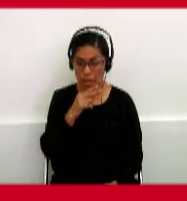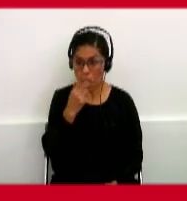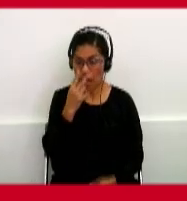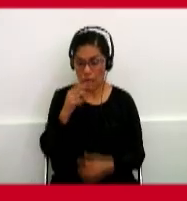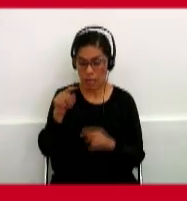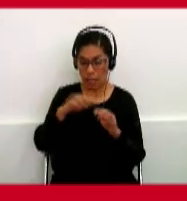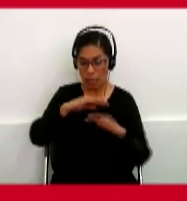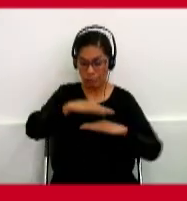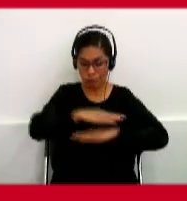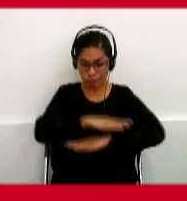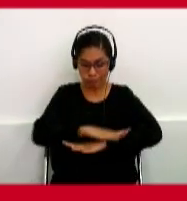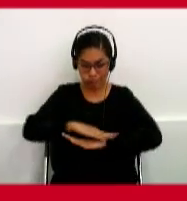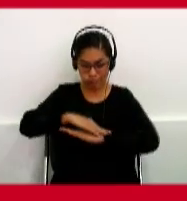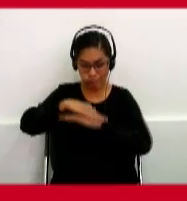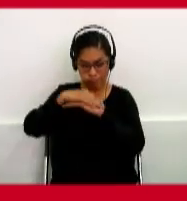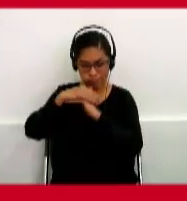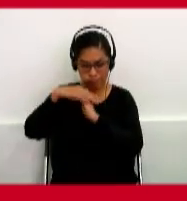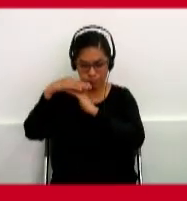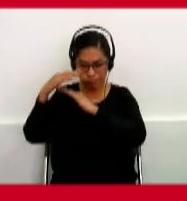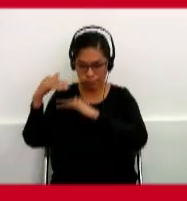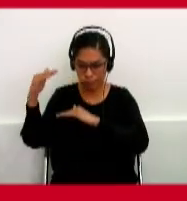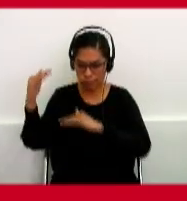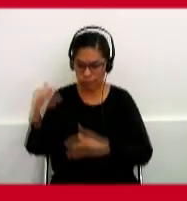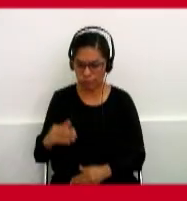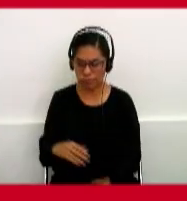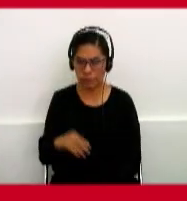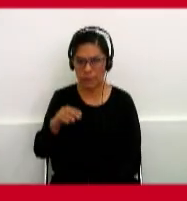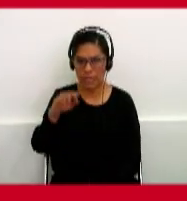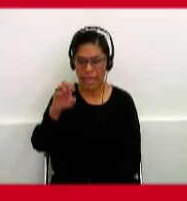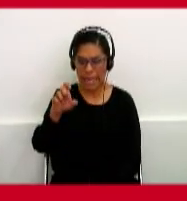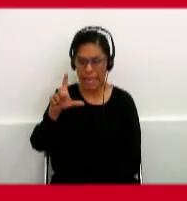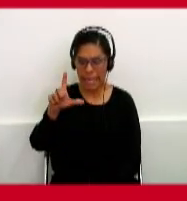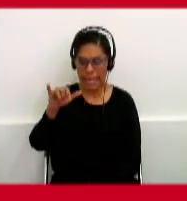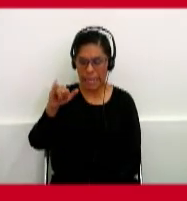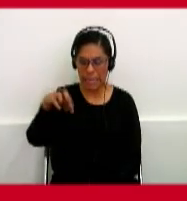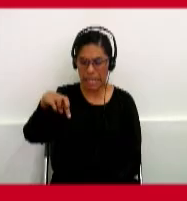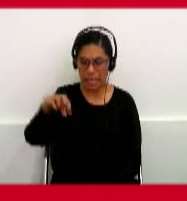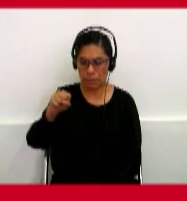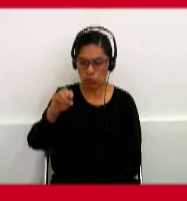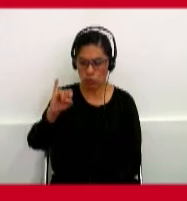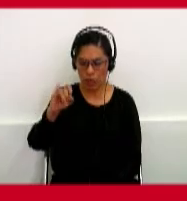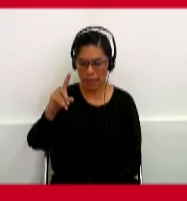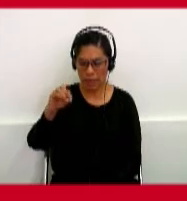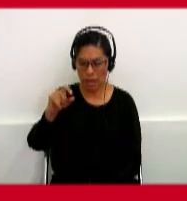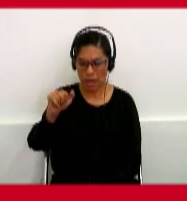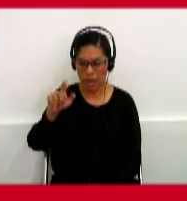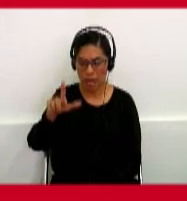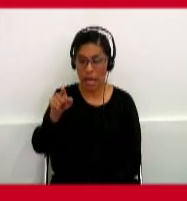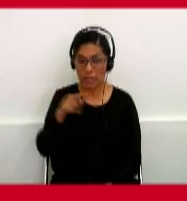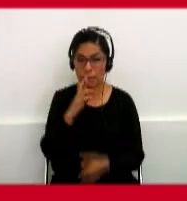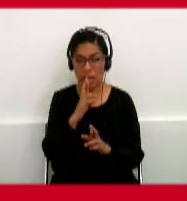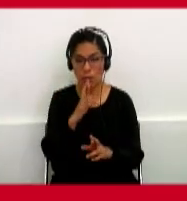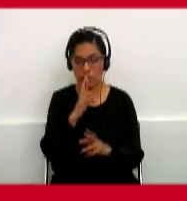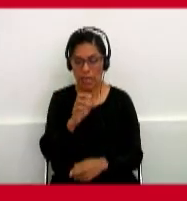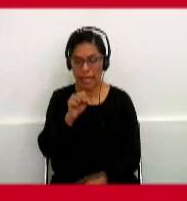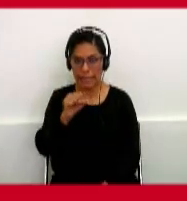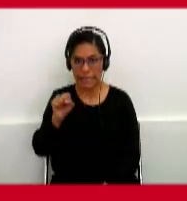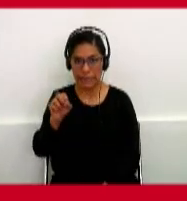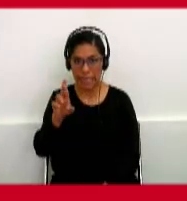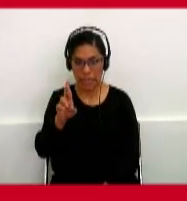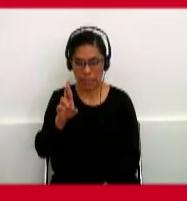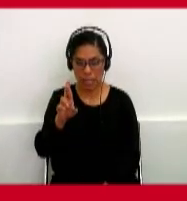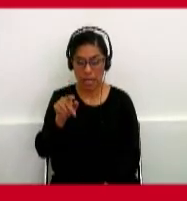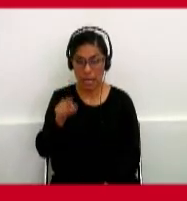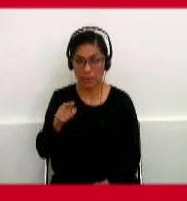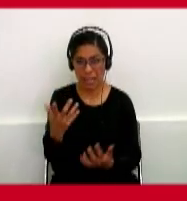tipo elipsoidal y la spline. Y como pueden ver, también estoy mostrando los resultados del SCRM, donde se puede ver que la que